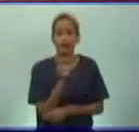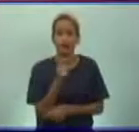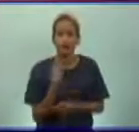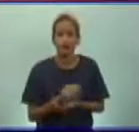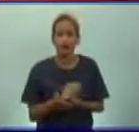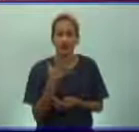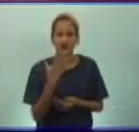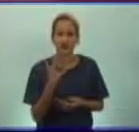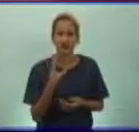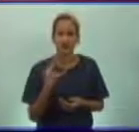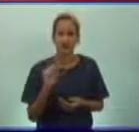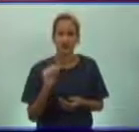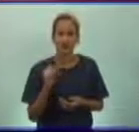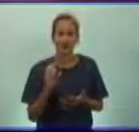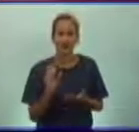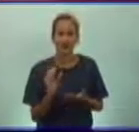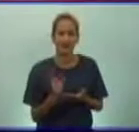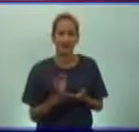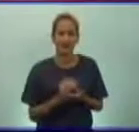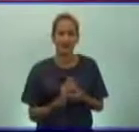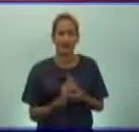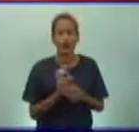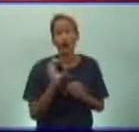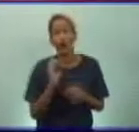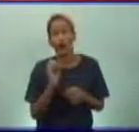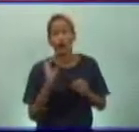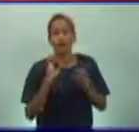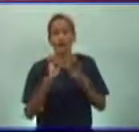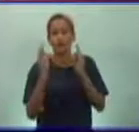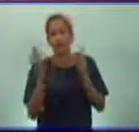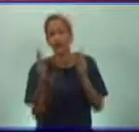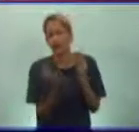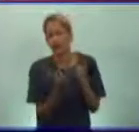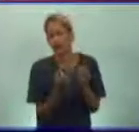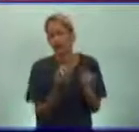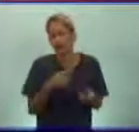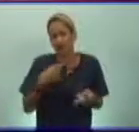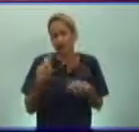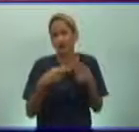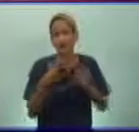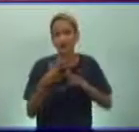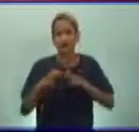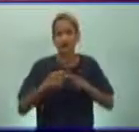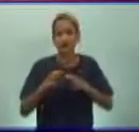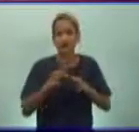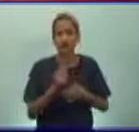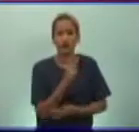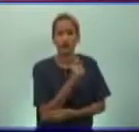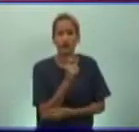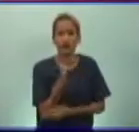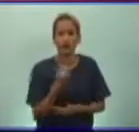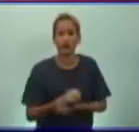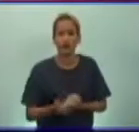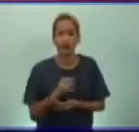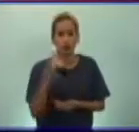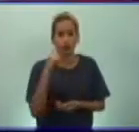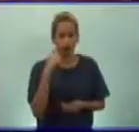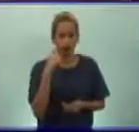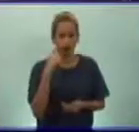decir, a sus familiares que están haciendo función de maestros en estos días. Les presento las imágenes.